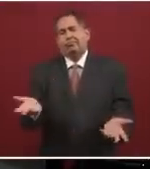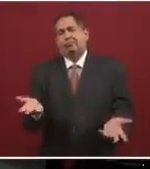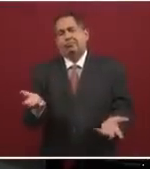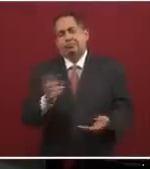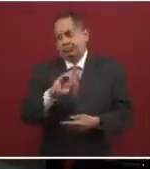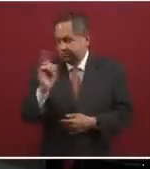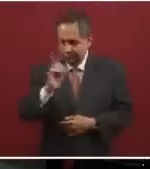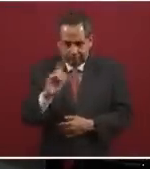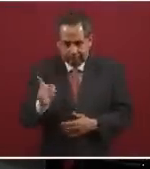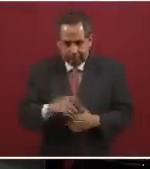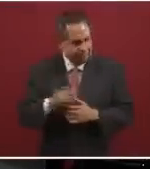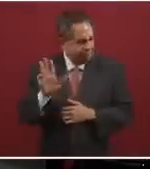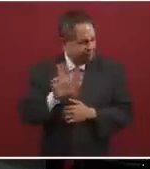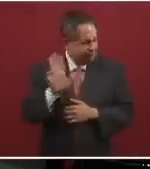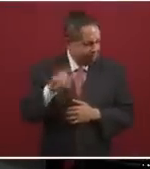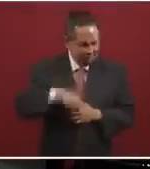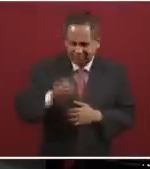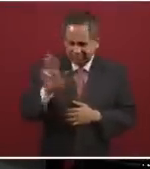No, miércoles.